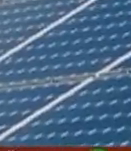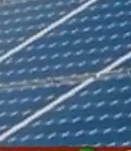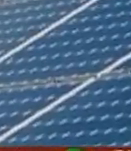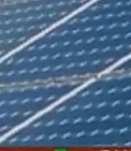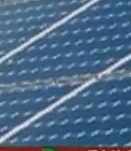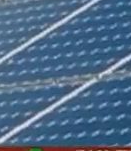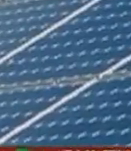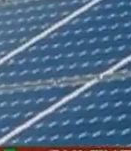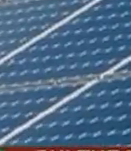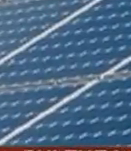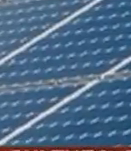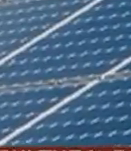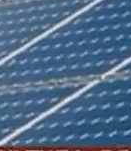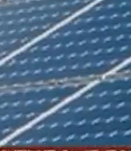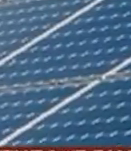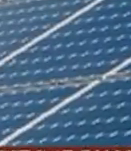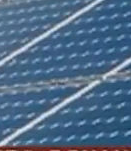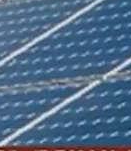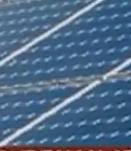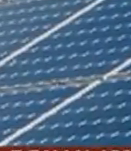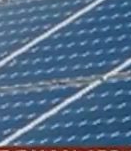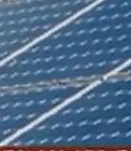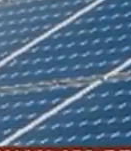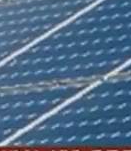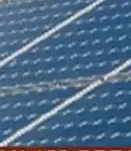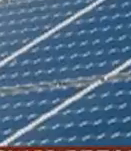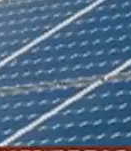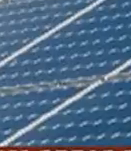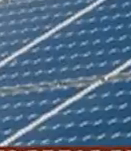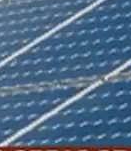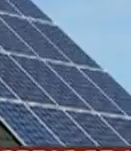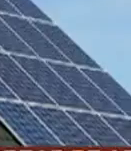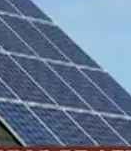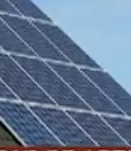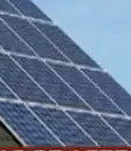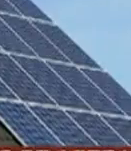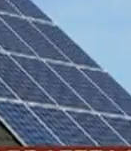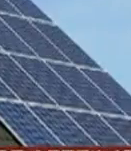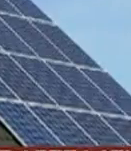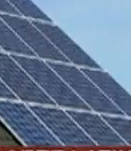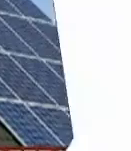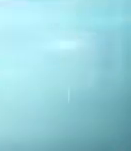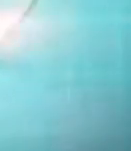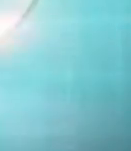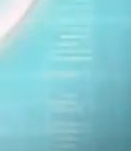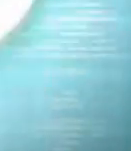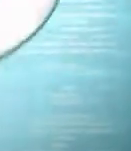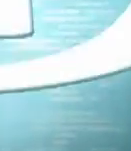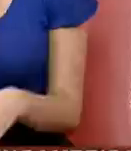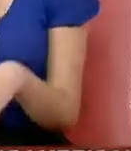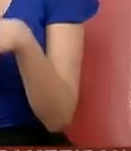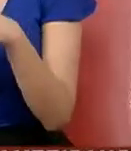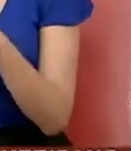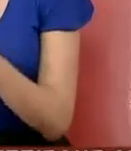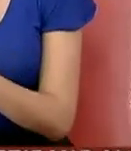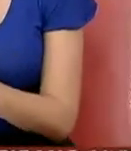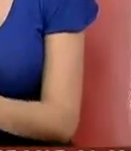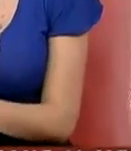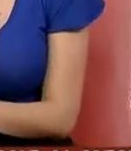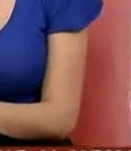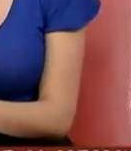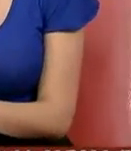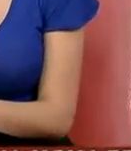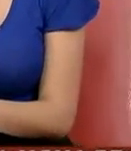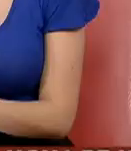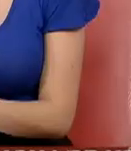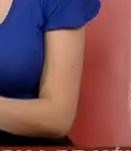y módulos para eliminar la dependencia de la red eléctrica y que pueda ser comercializada a bajo costo. Lo está haciendo primero ya con